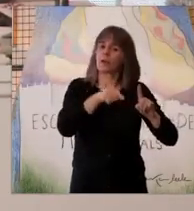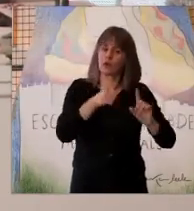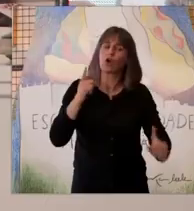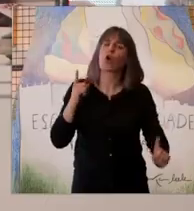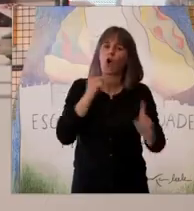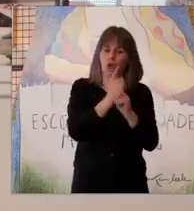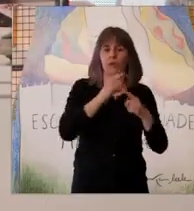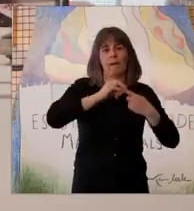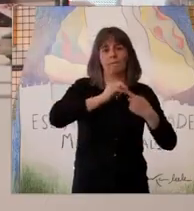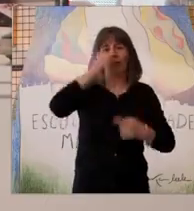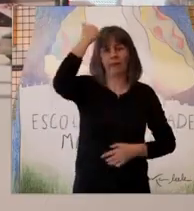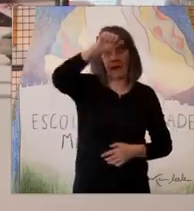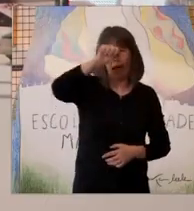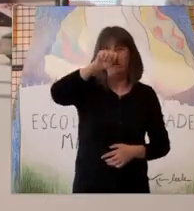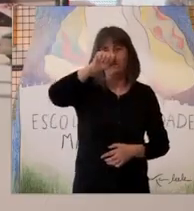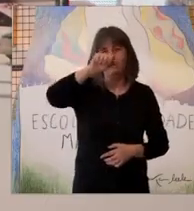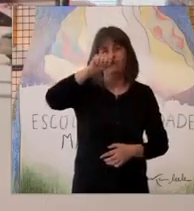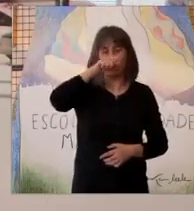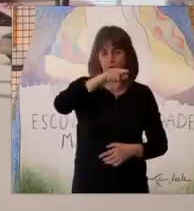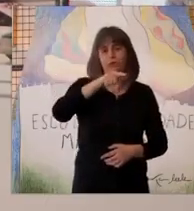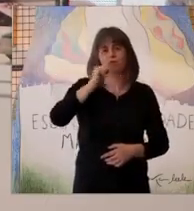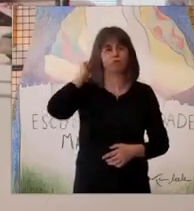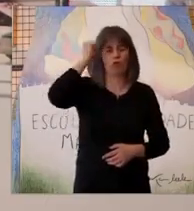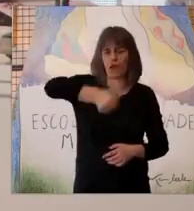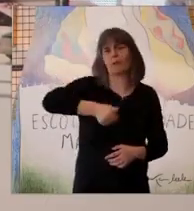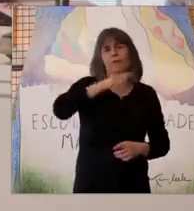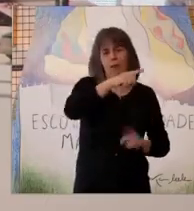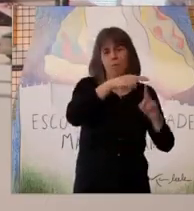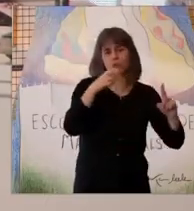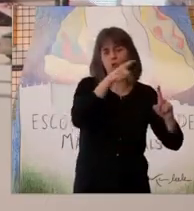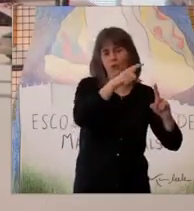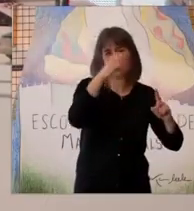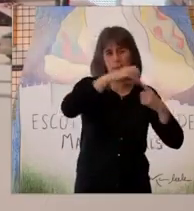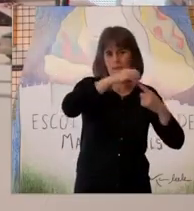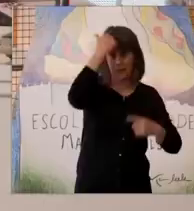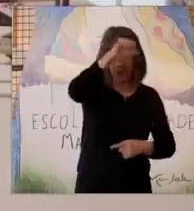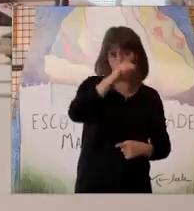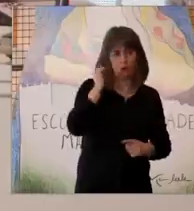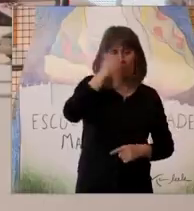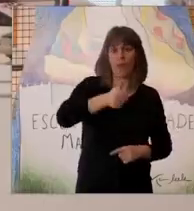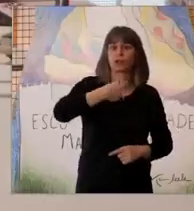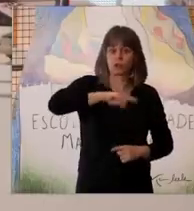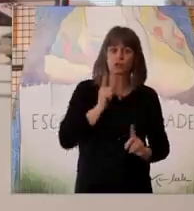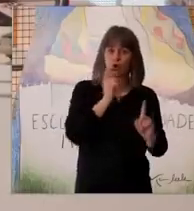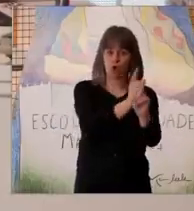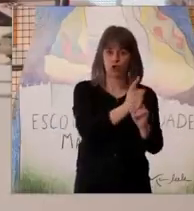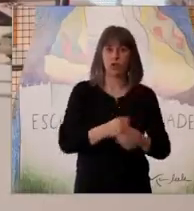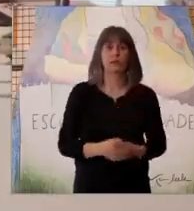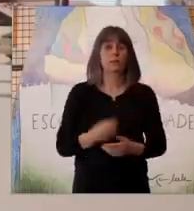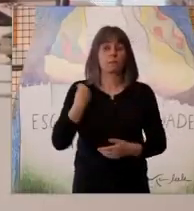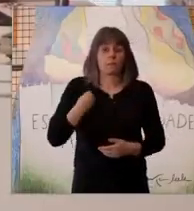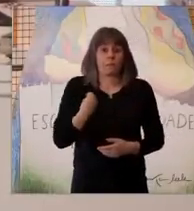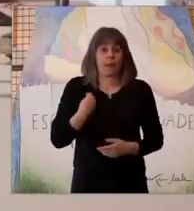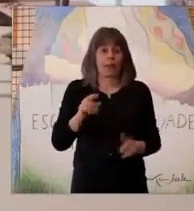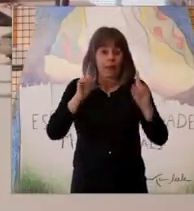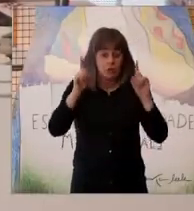androcéntrico en el que hemos vivido toda la vida en tanto en cuanto el feminismo es eso efectivamente tú no puedes hacer información sin perspectiva